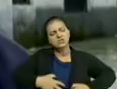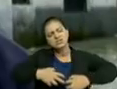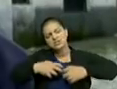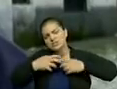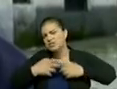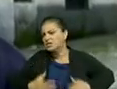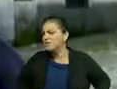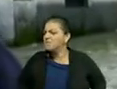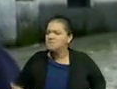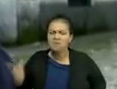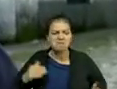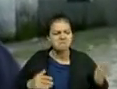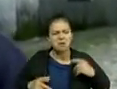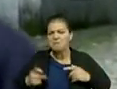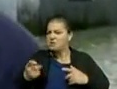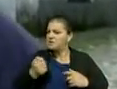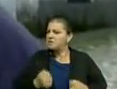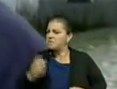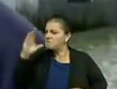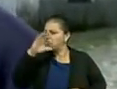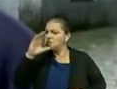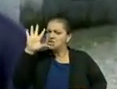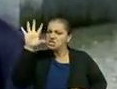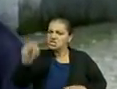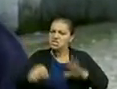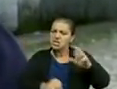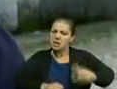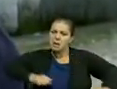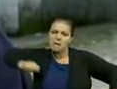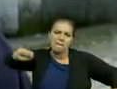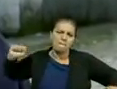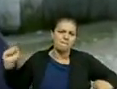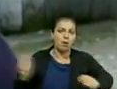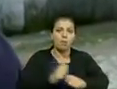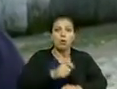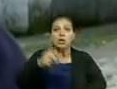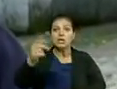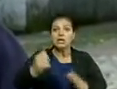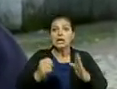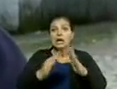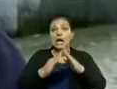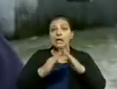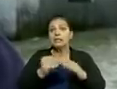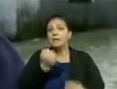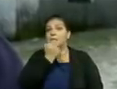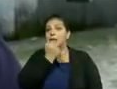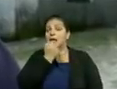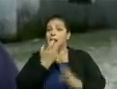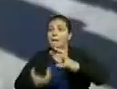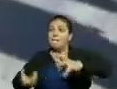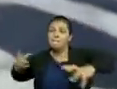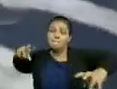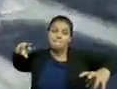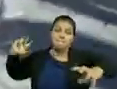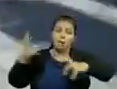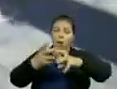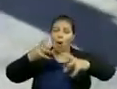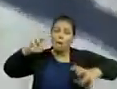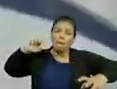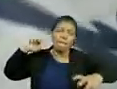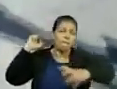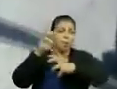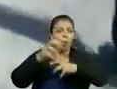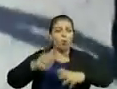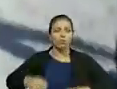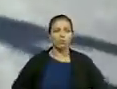tomado cartas sobre el asunto, como pueden ver. Comenzaron a destruir la casita, por lo que aquí viven delincuentes. Elementos de la policía llegaron